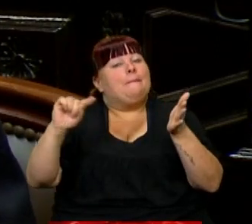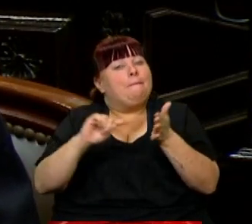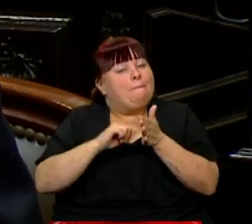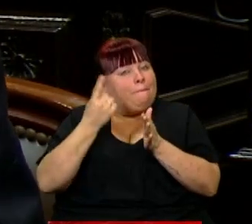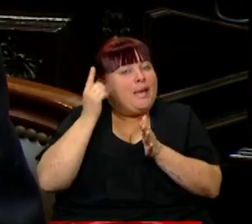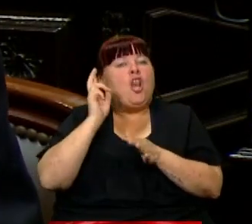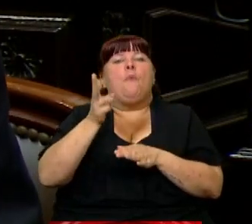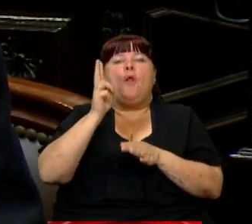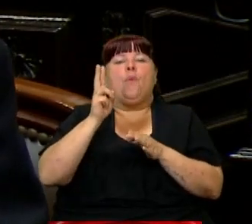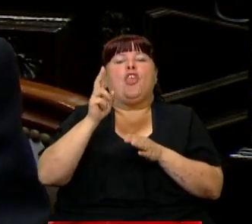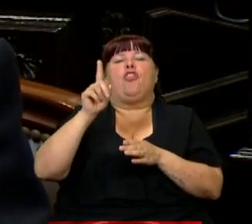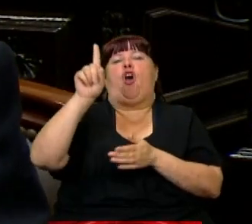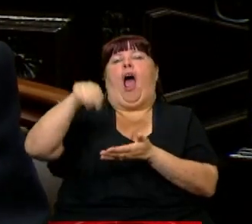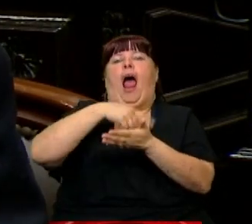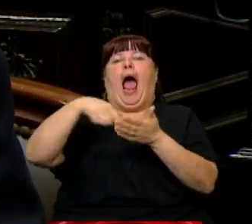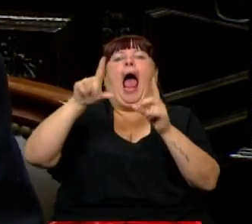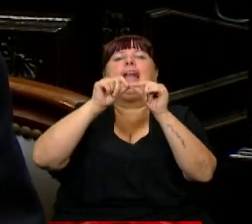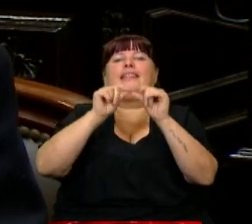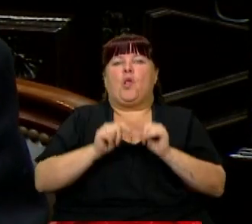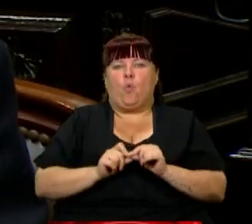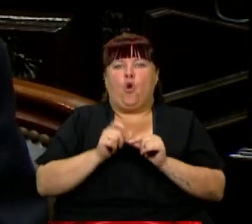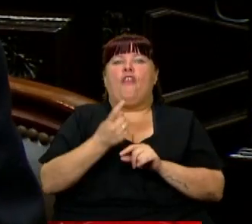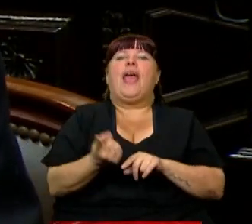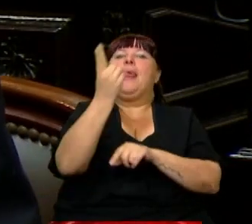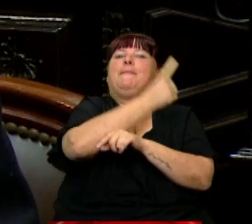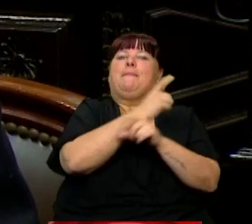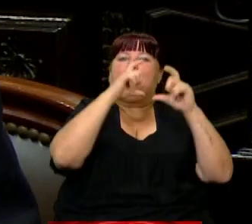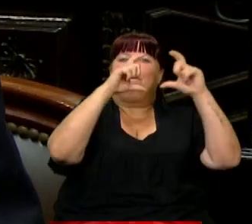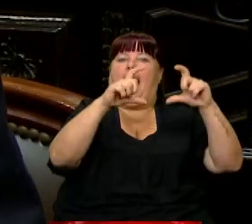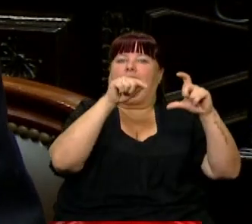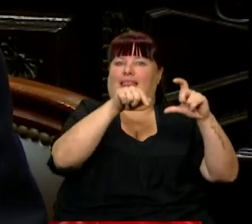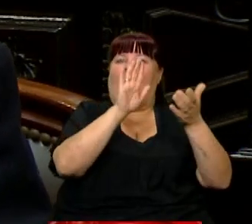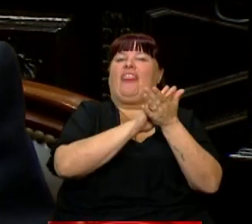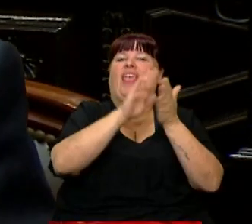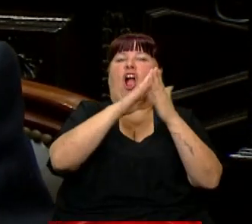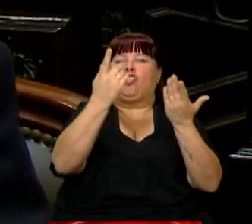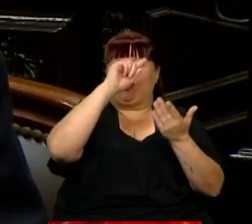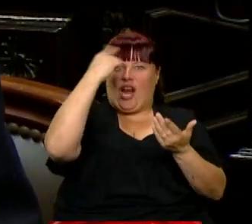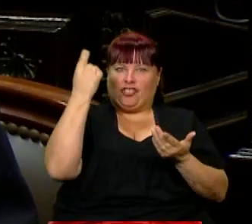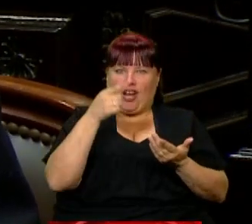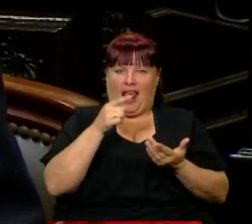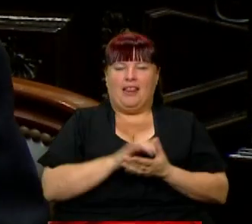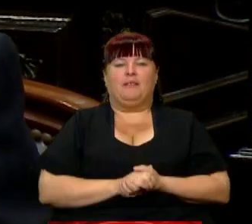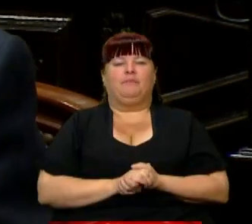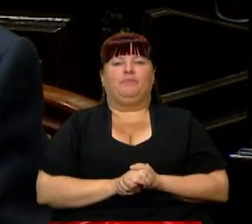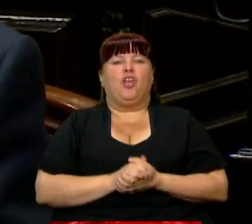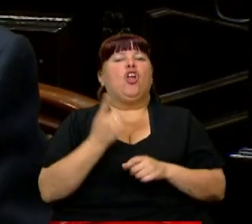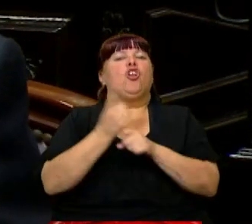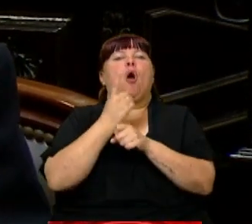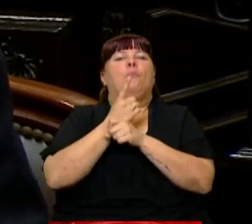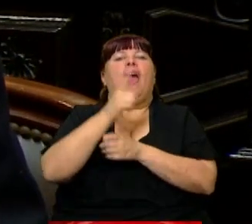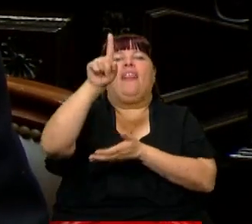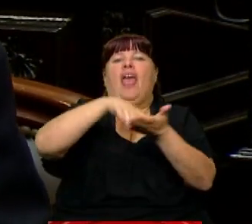manera puede derogar artículo alguno de la primer parte de nuestra Constitución Nacional. No